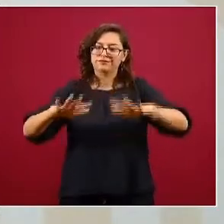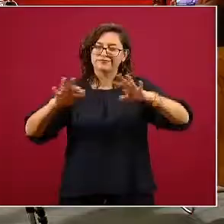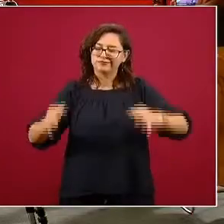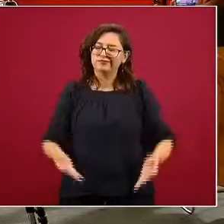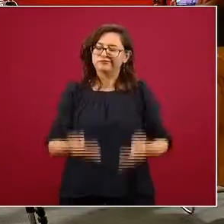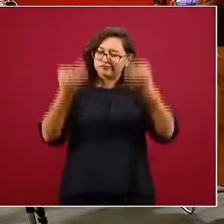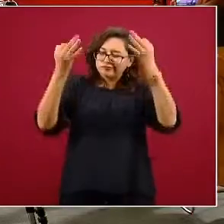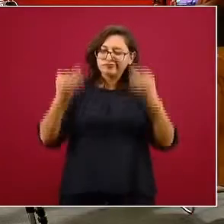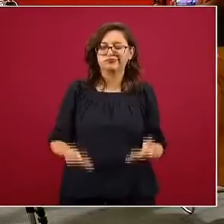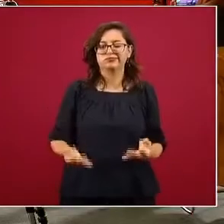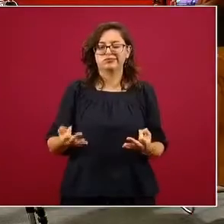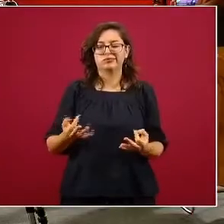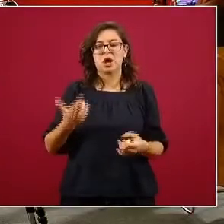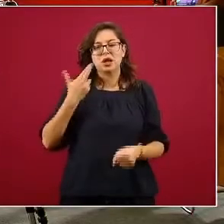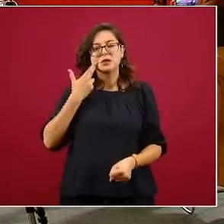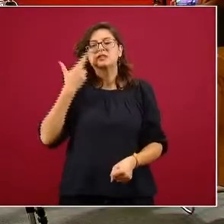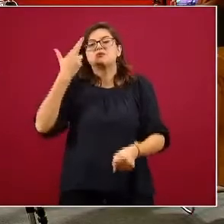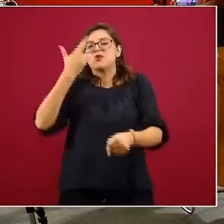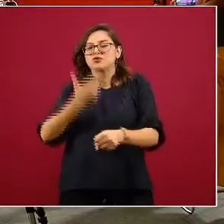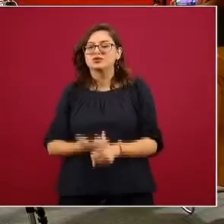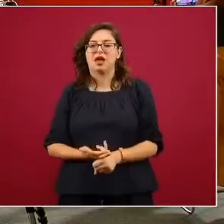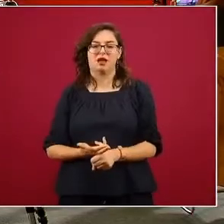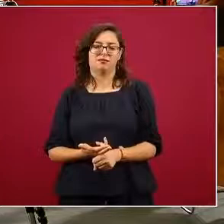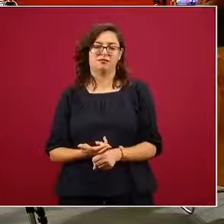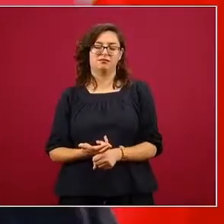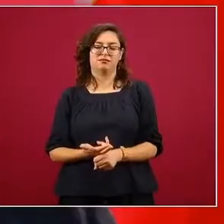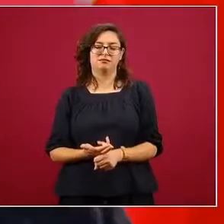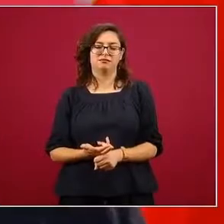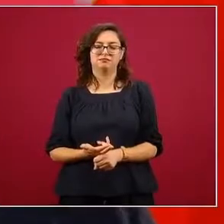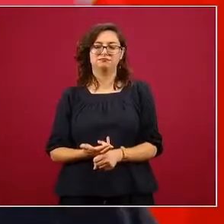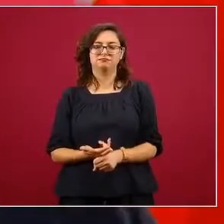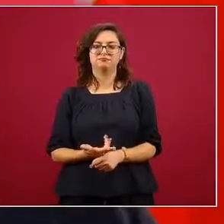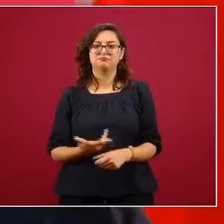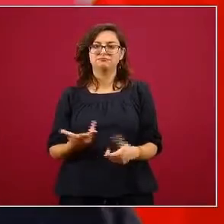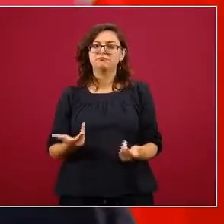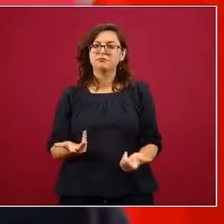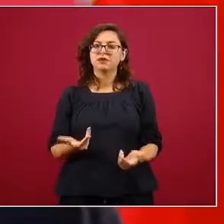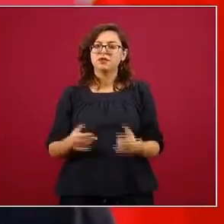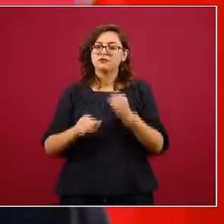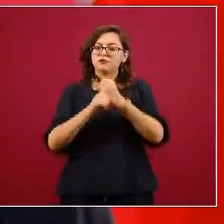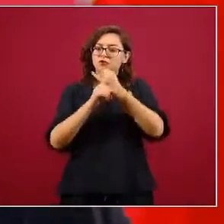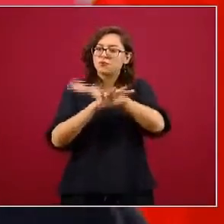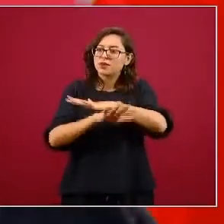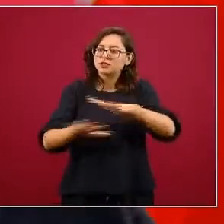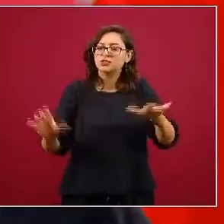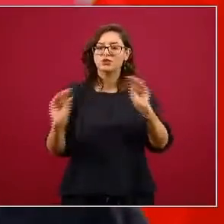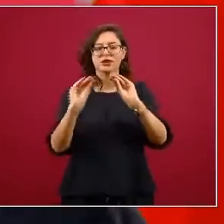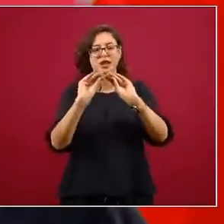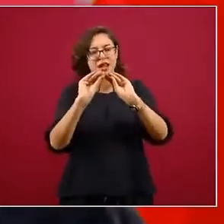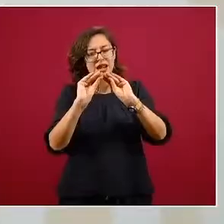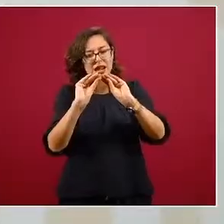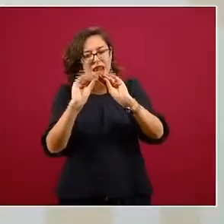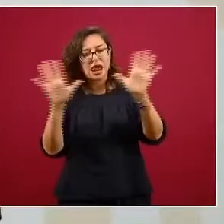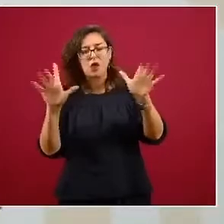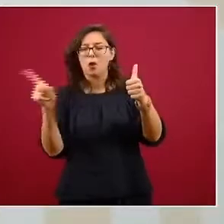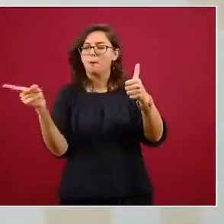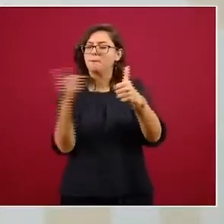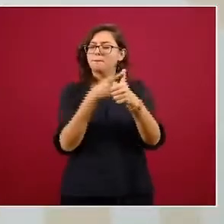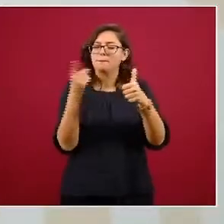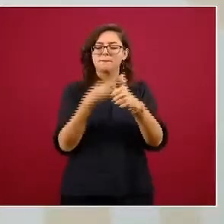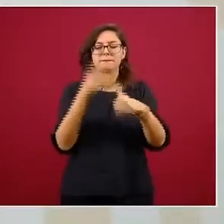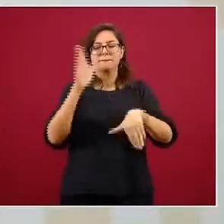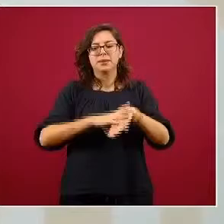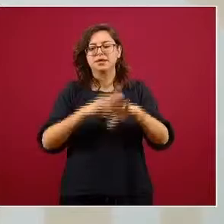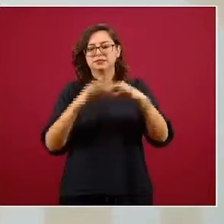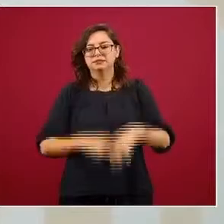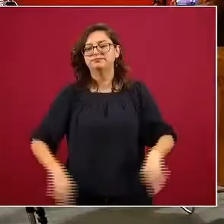tener una respuesta responsable en donde tengamos claro que la prioridad número 1 es proteger